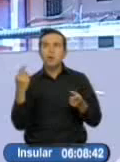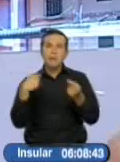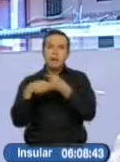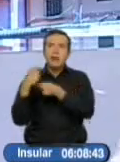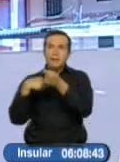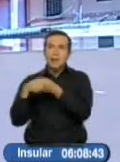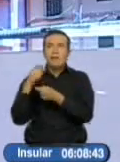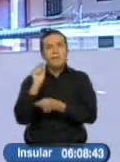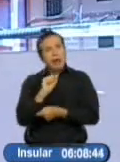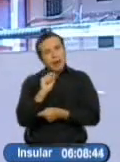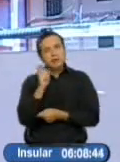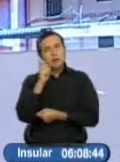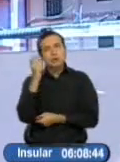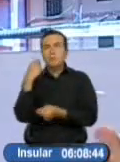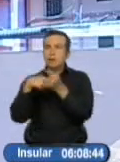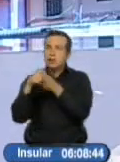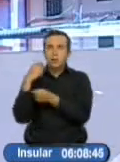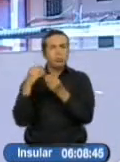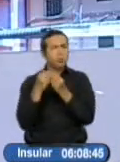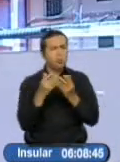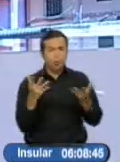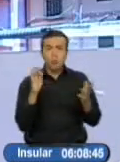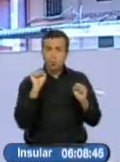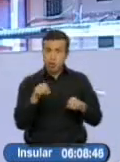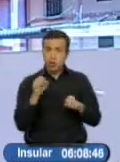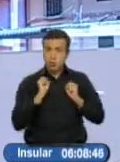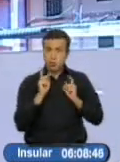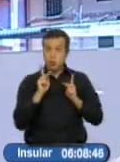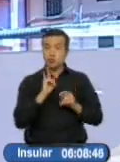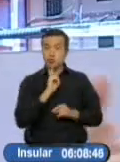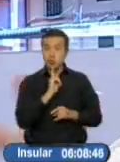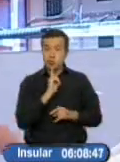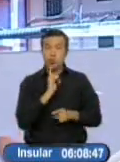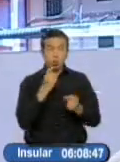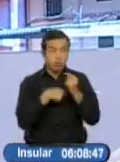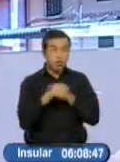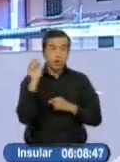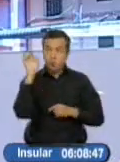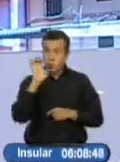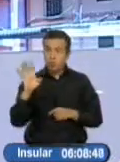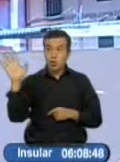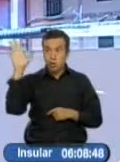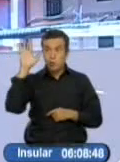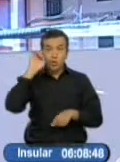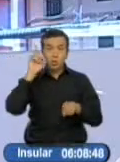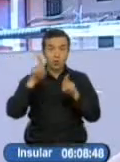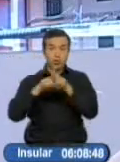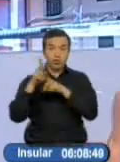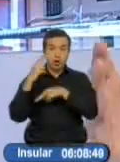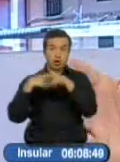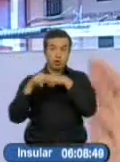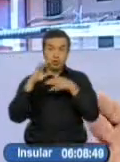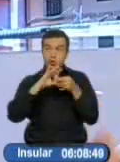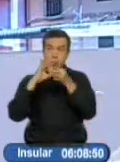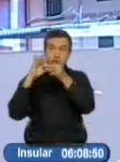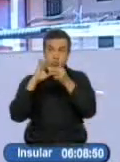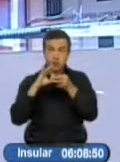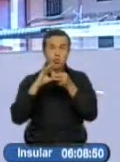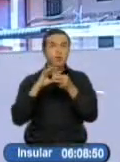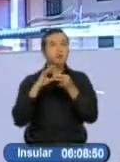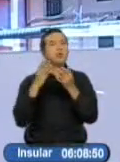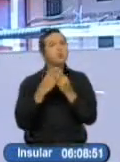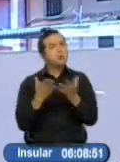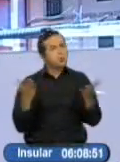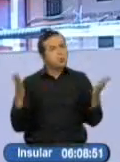mercado. Nosotros tenemos una importante oportunidad en Estados Unidos, Europa con el acuerdo comercial, entonces